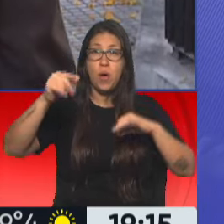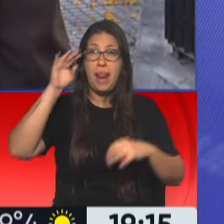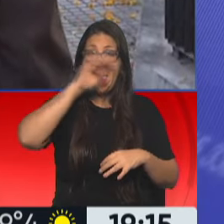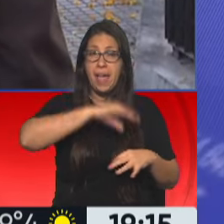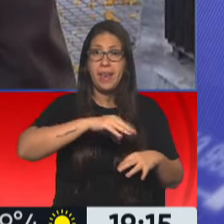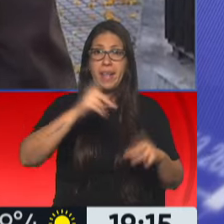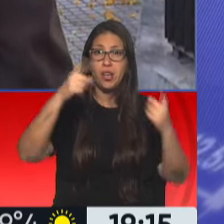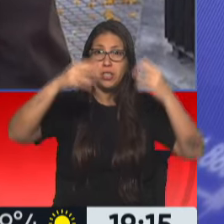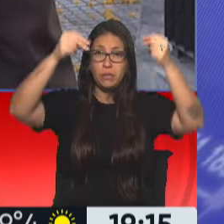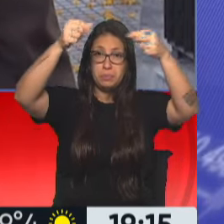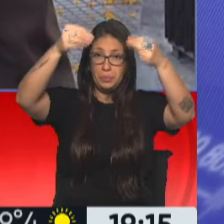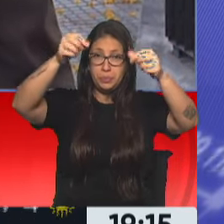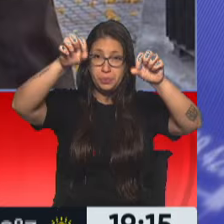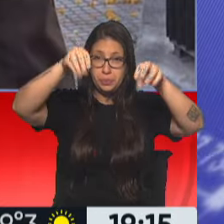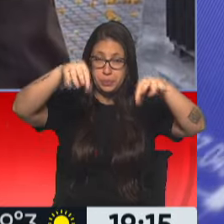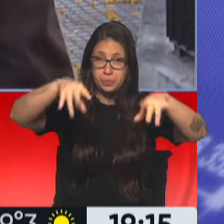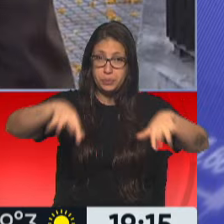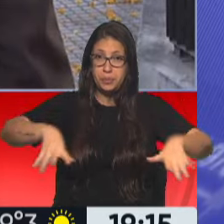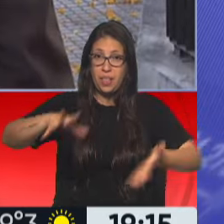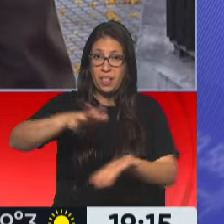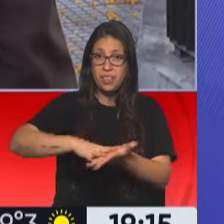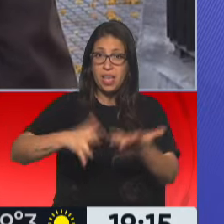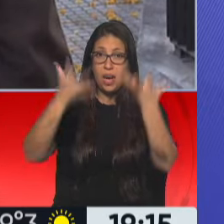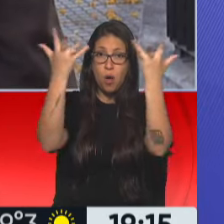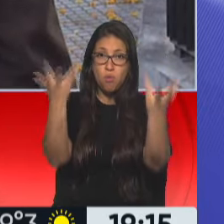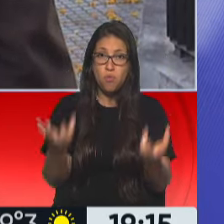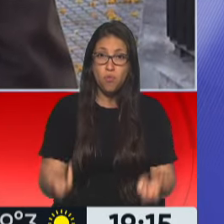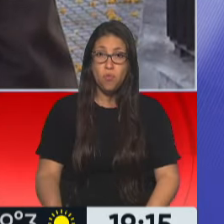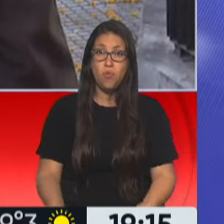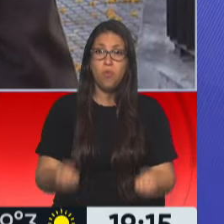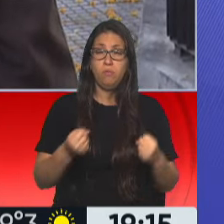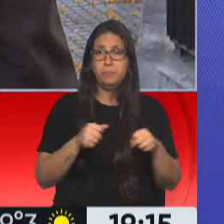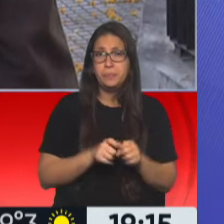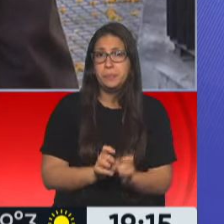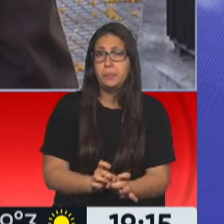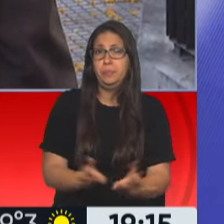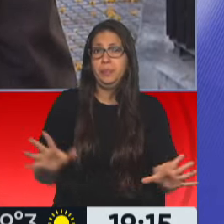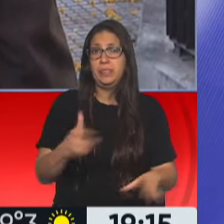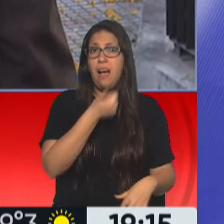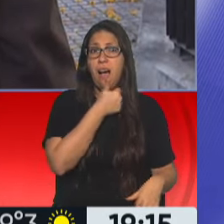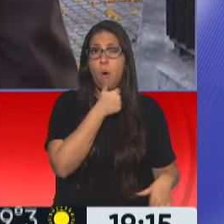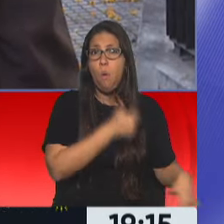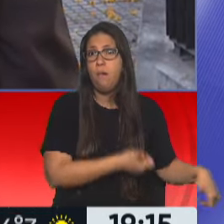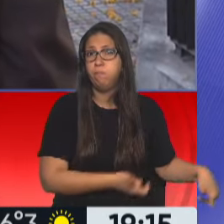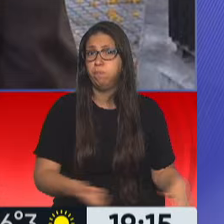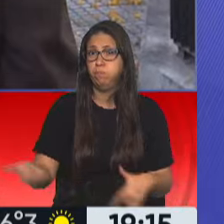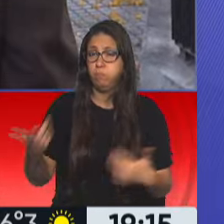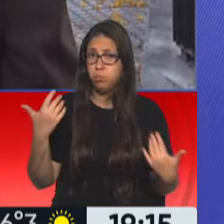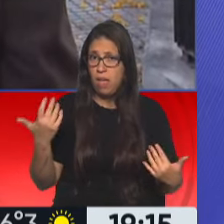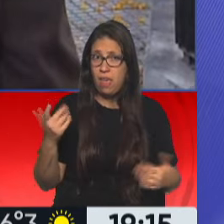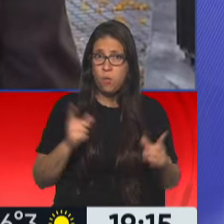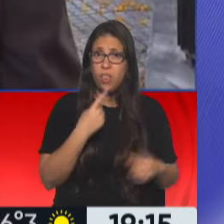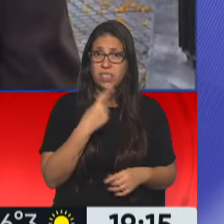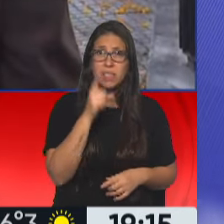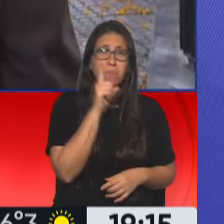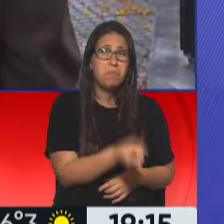en la tierra, si puede ser absorbido e infectar las napas, porque hay muchas idas y vueltas con este tema. Algunos dicen que es muy